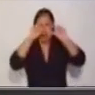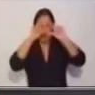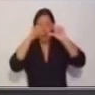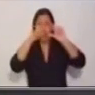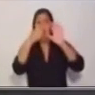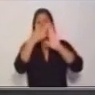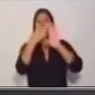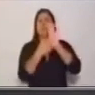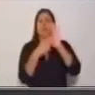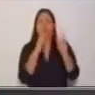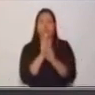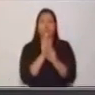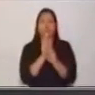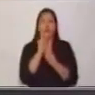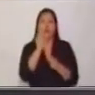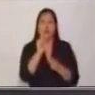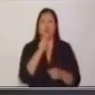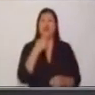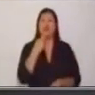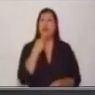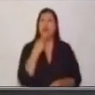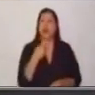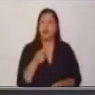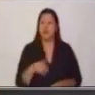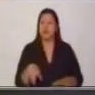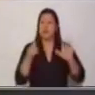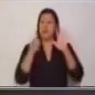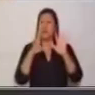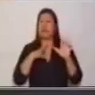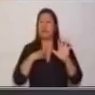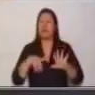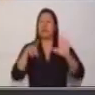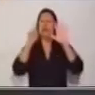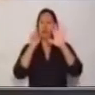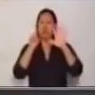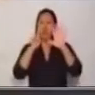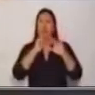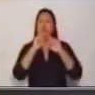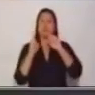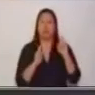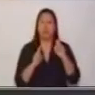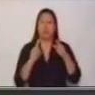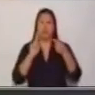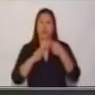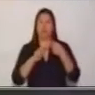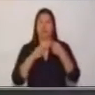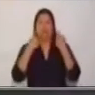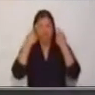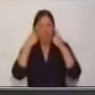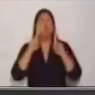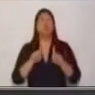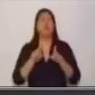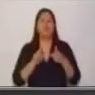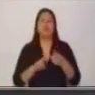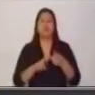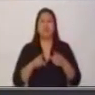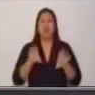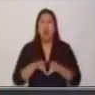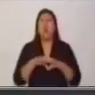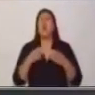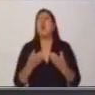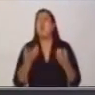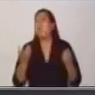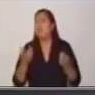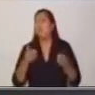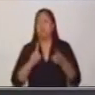va a responder a 6 preguntas básicas. ¿Qué pasó? ¿Cómo pasó?